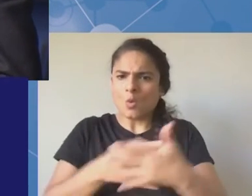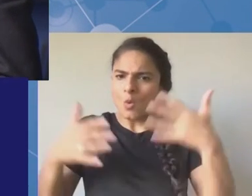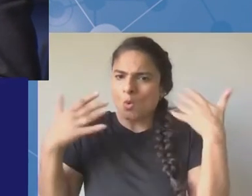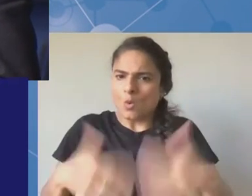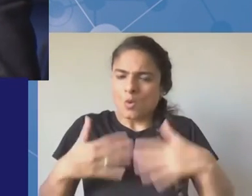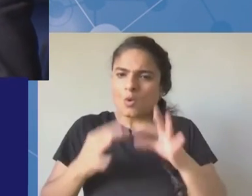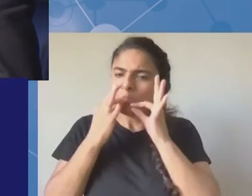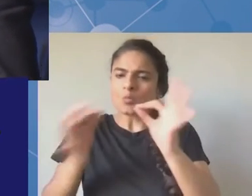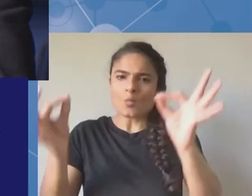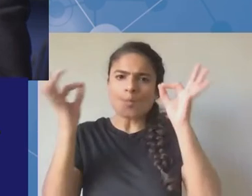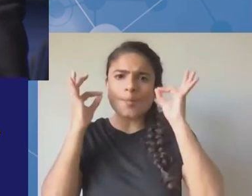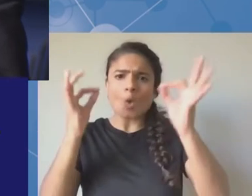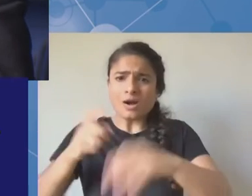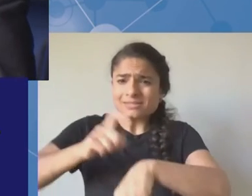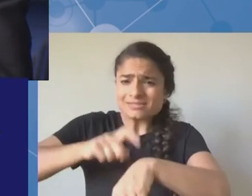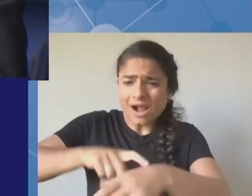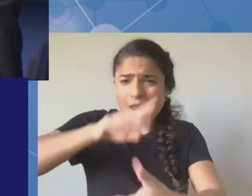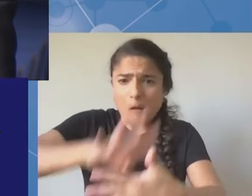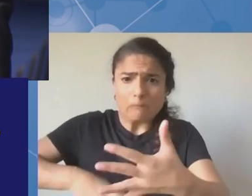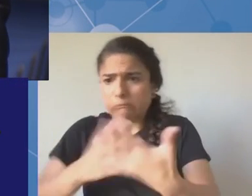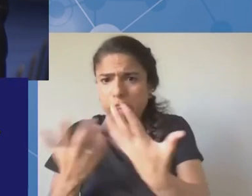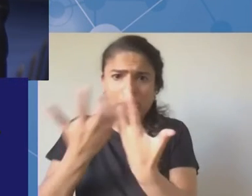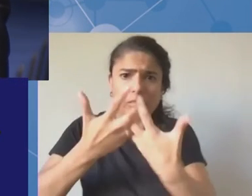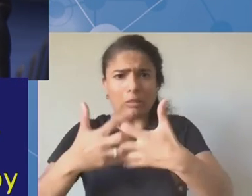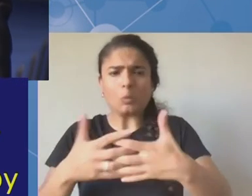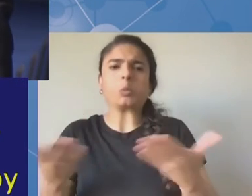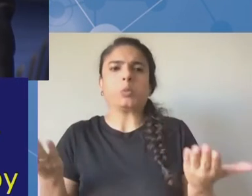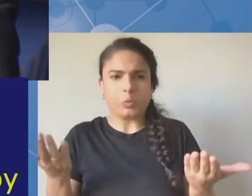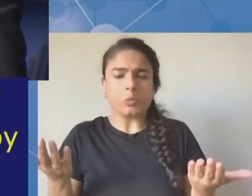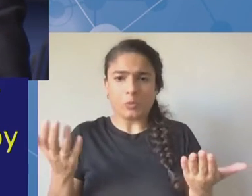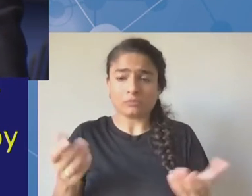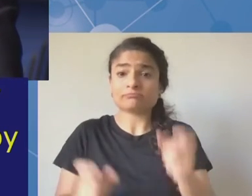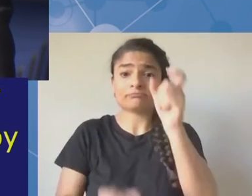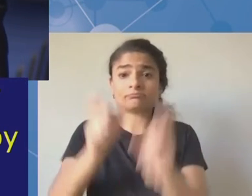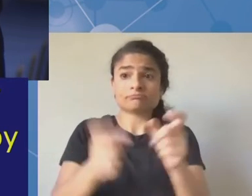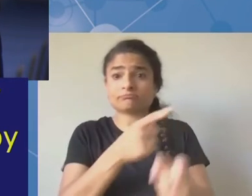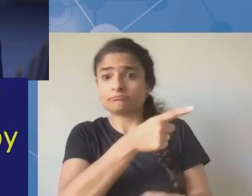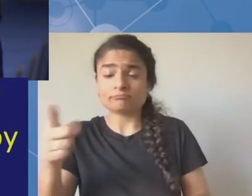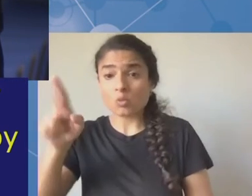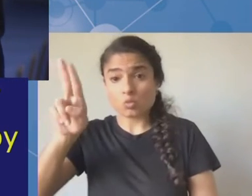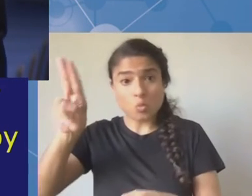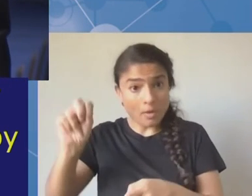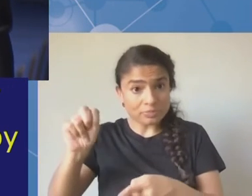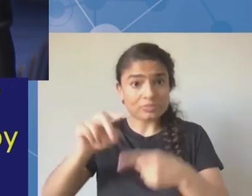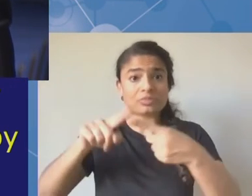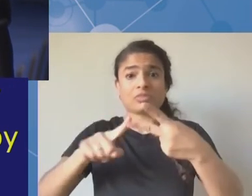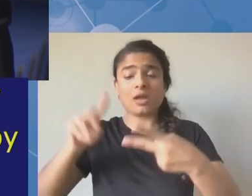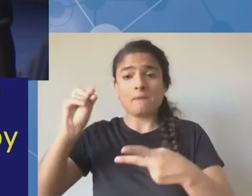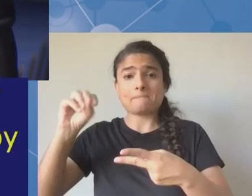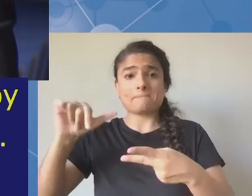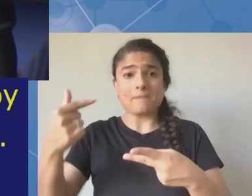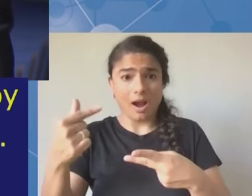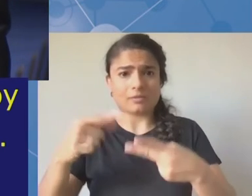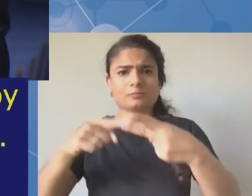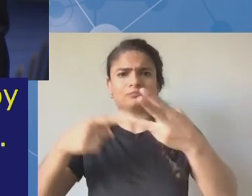por este evento, gracias a nuestros anfitriones. Gracias también al grupo multilateral